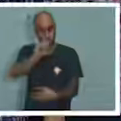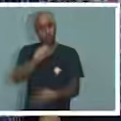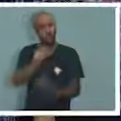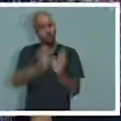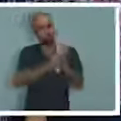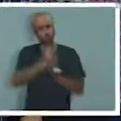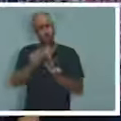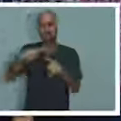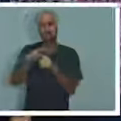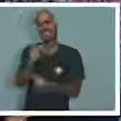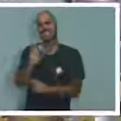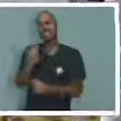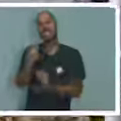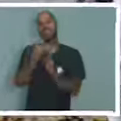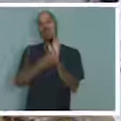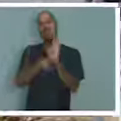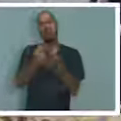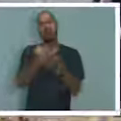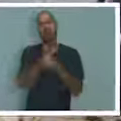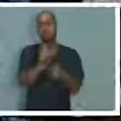en la producción agropecuaria.